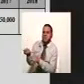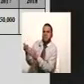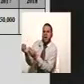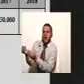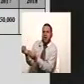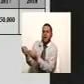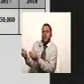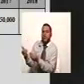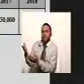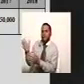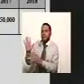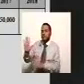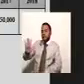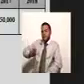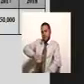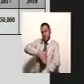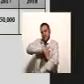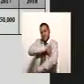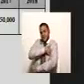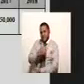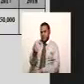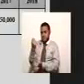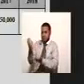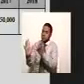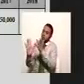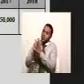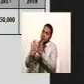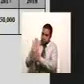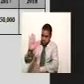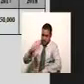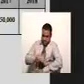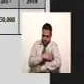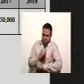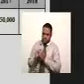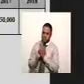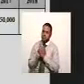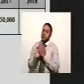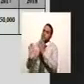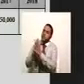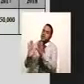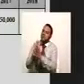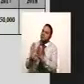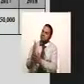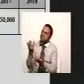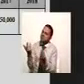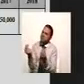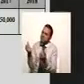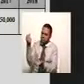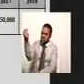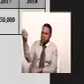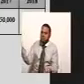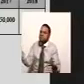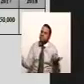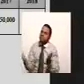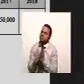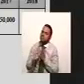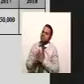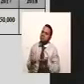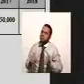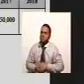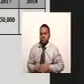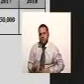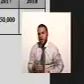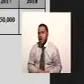Hacienda. Y quisiera que usted nos contara, señor ministro, esa platica, ¿dónde está? ¿Cuánto está en